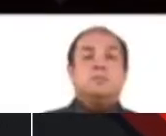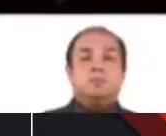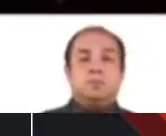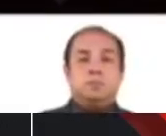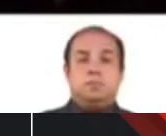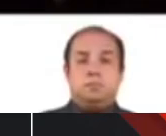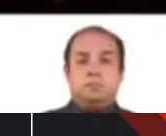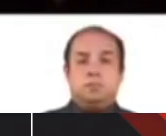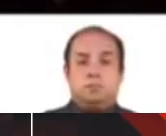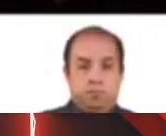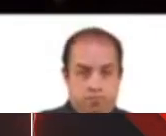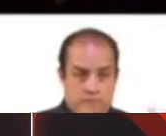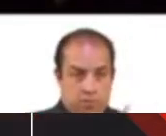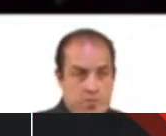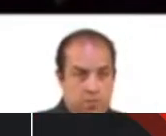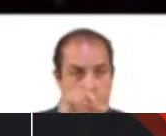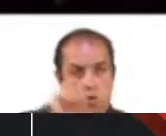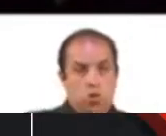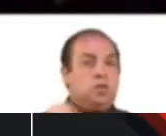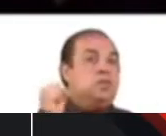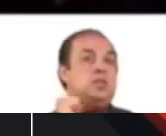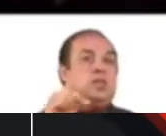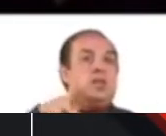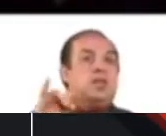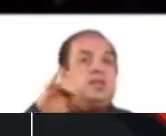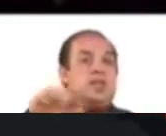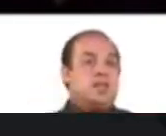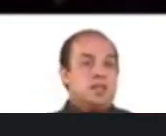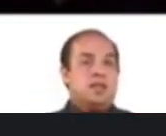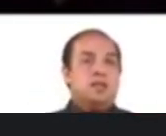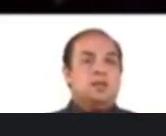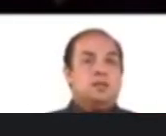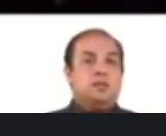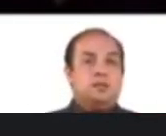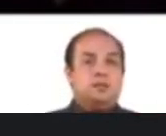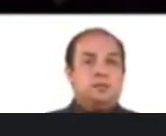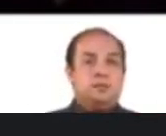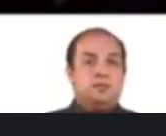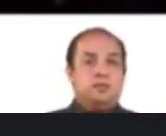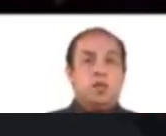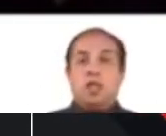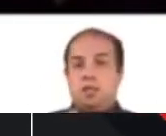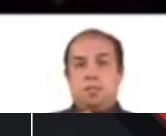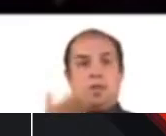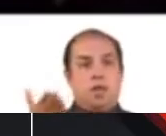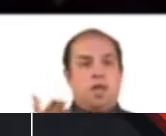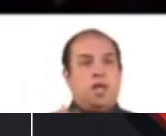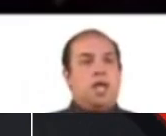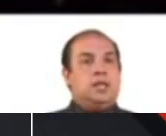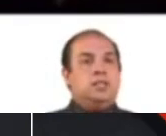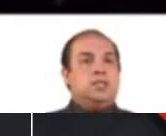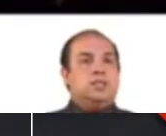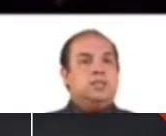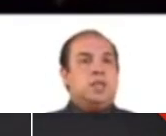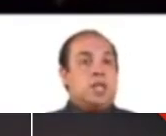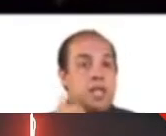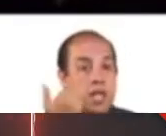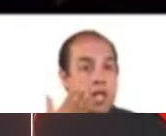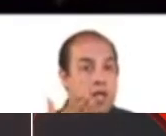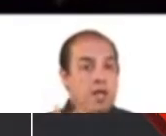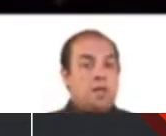También puedes preguntarle el día de hoy la senadora Kenia López, que por cierto, pues también ella ya alzó la mano para ser aspirante a la jefatura de